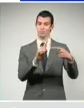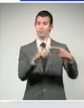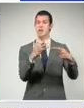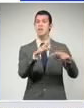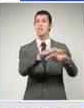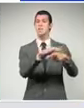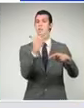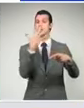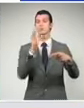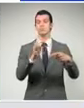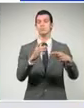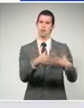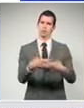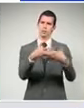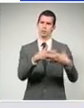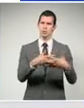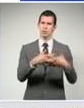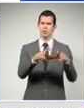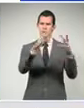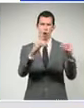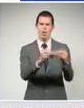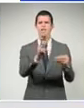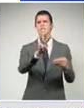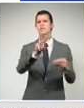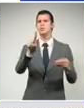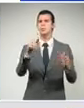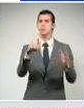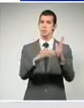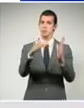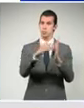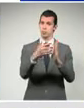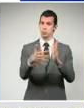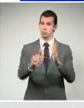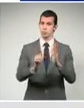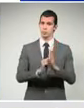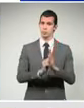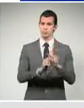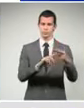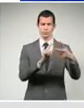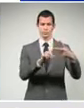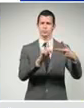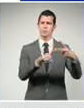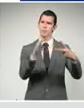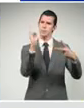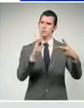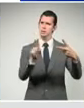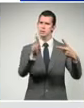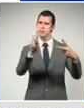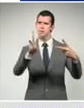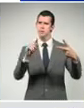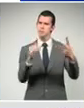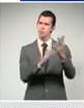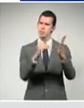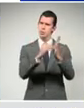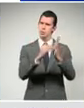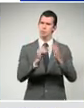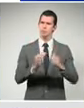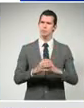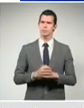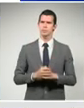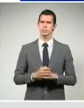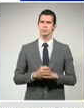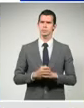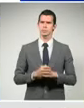más de 31 millones, Brasil con prácticamente 13 millones, la India con